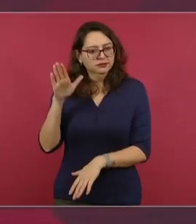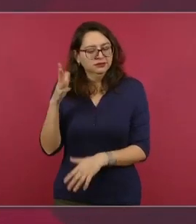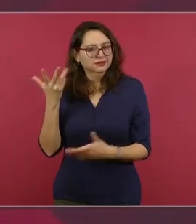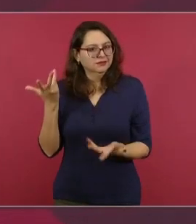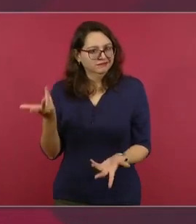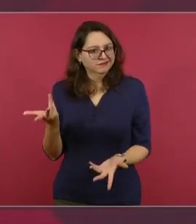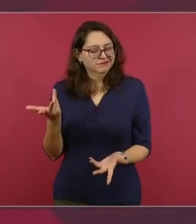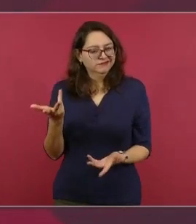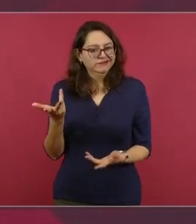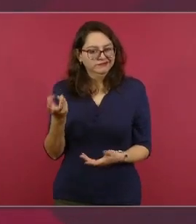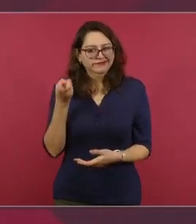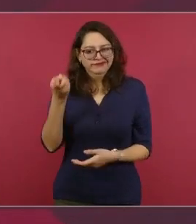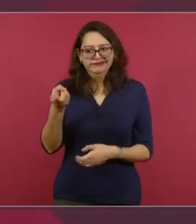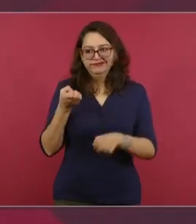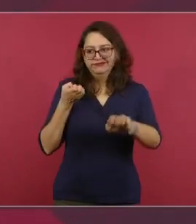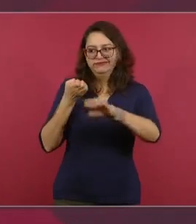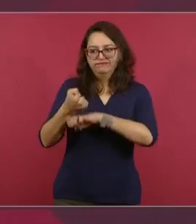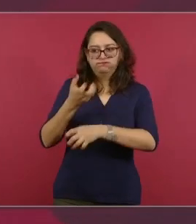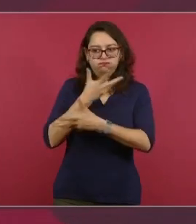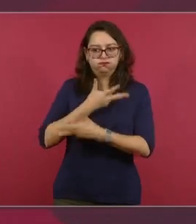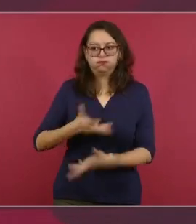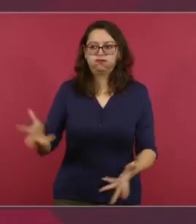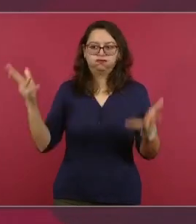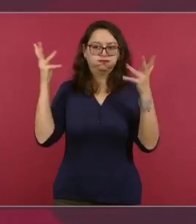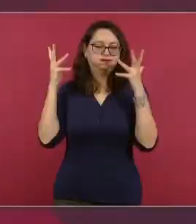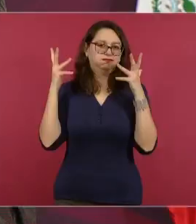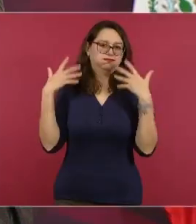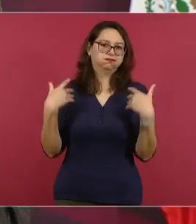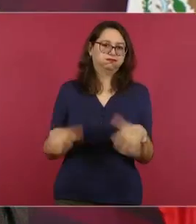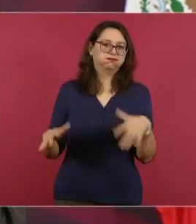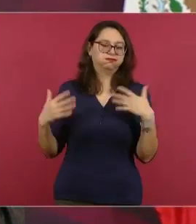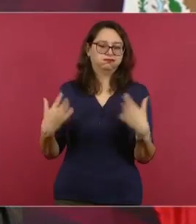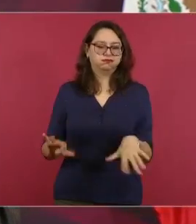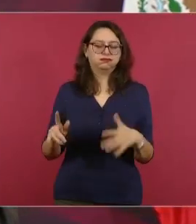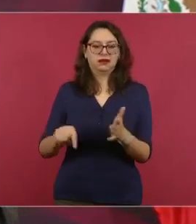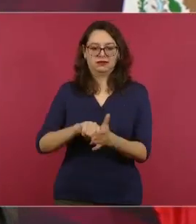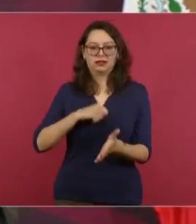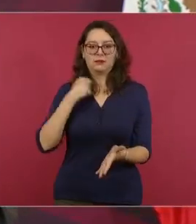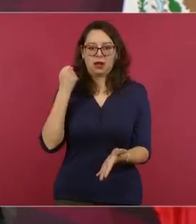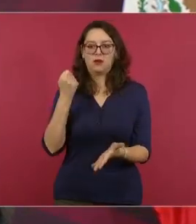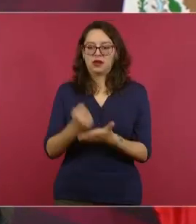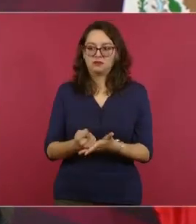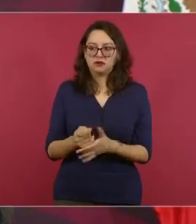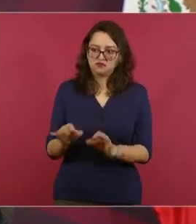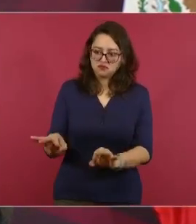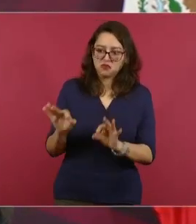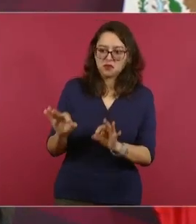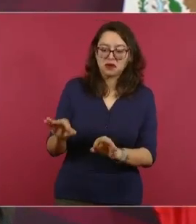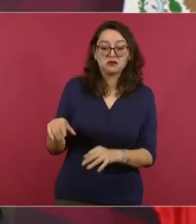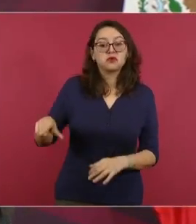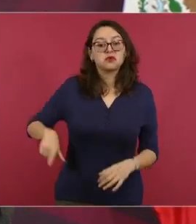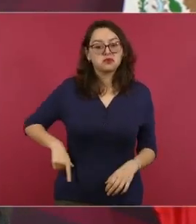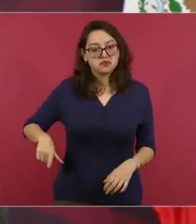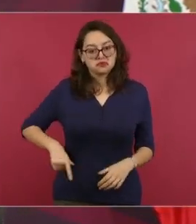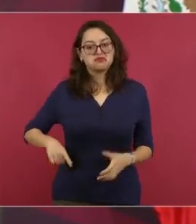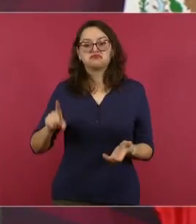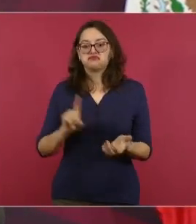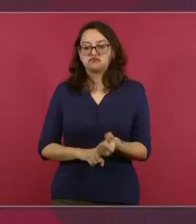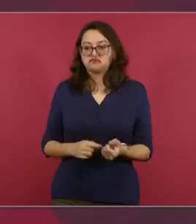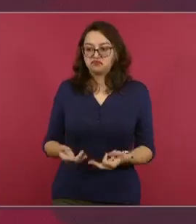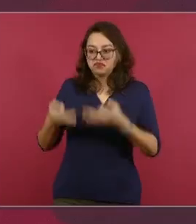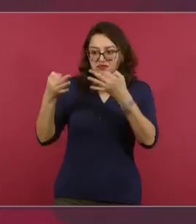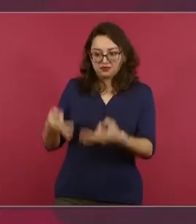Entonces, es un gran estado Tamaulipas y tienen ahora un buen gobierno. Entonces,